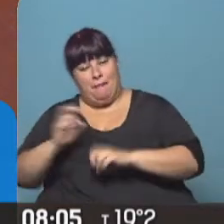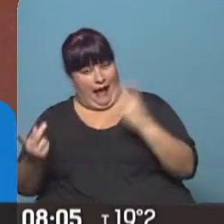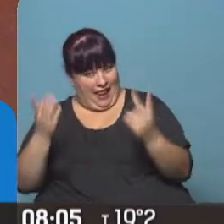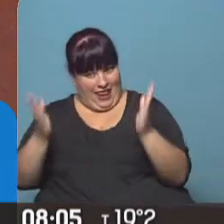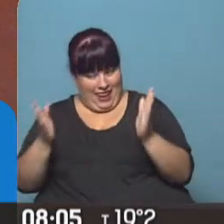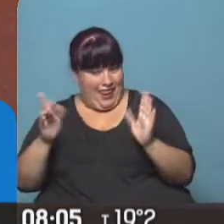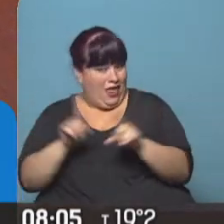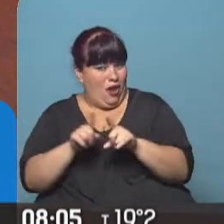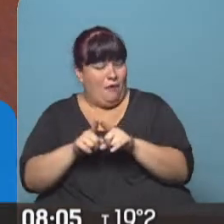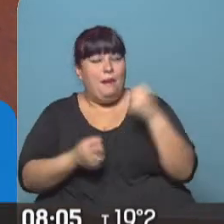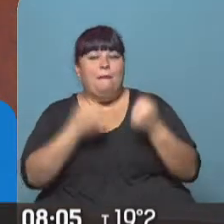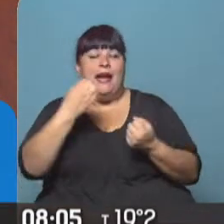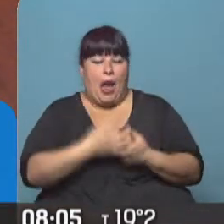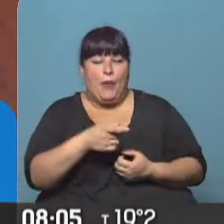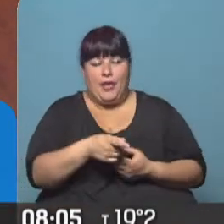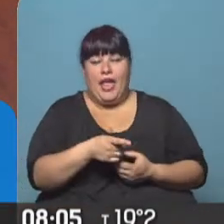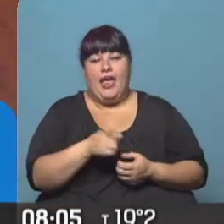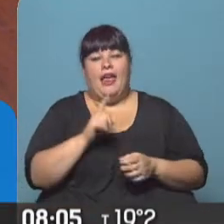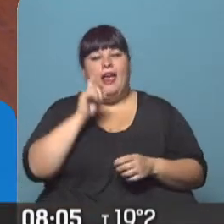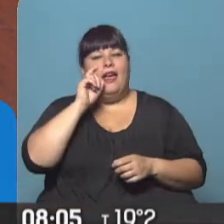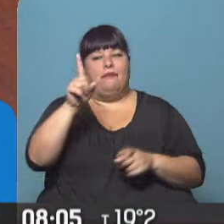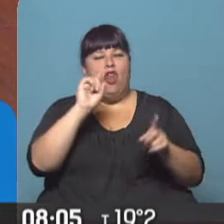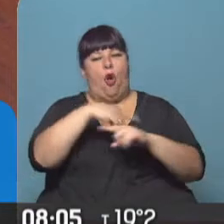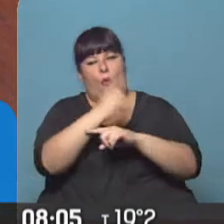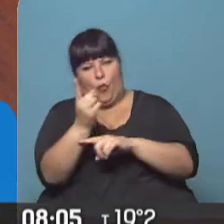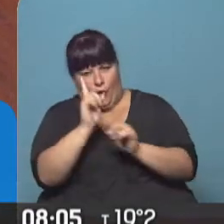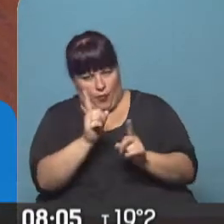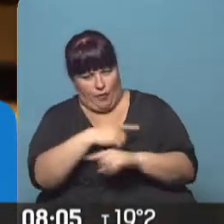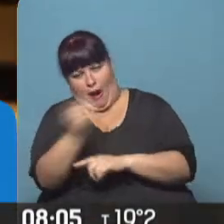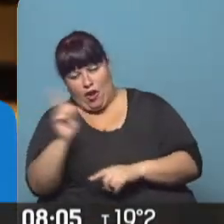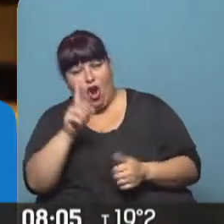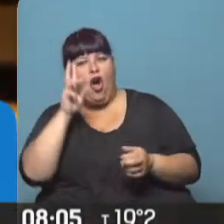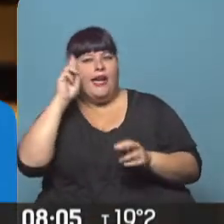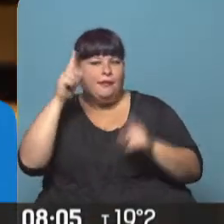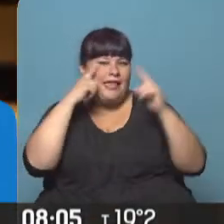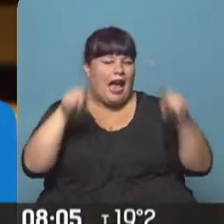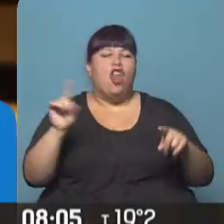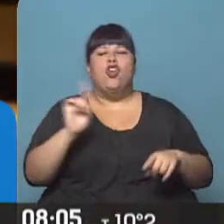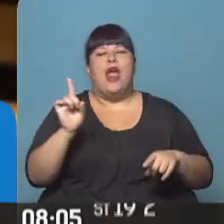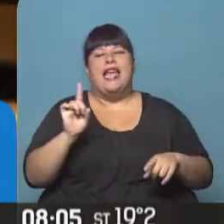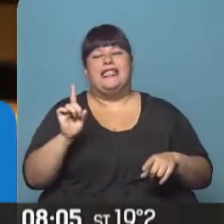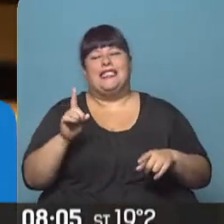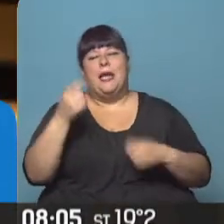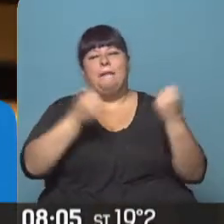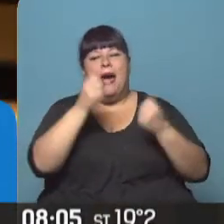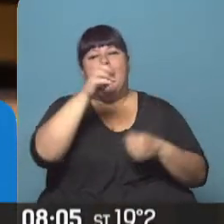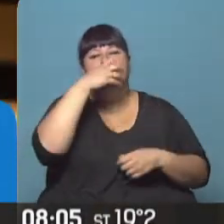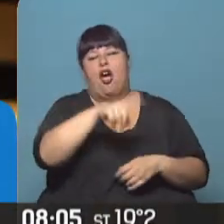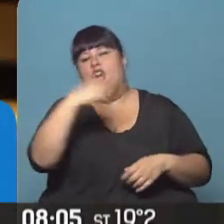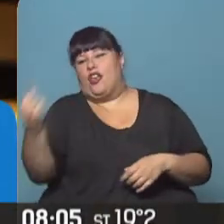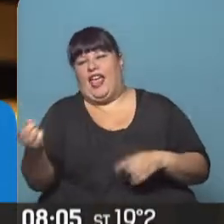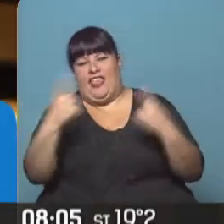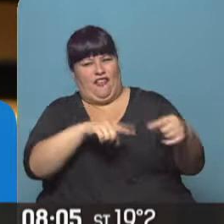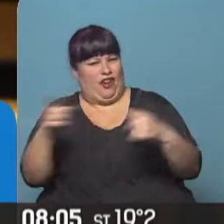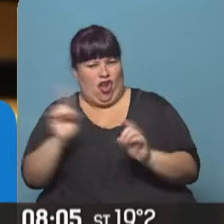mal, el conductor maneja bien, no se pasa de la velocidad permitida, respeta los carteles, pero no es que uno maneja